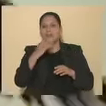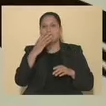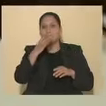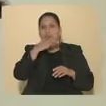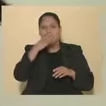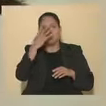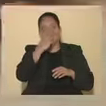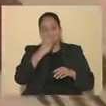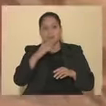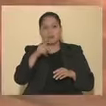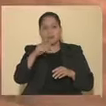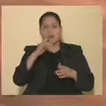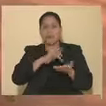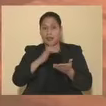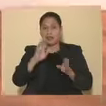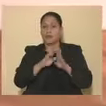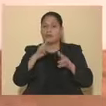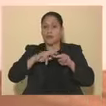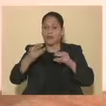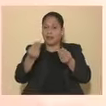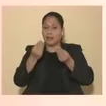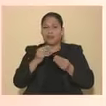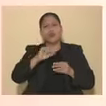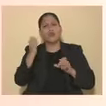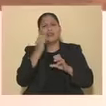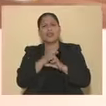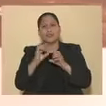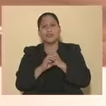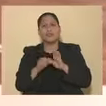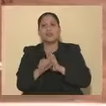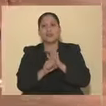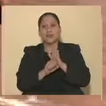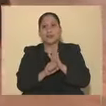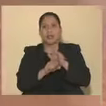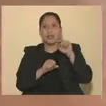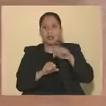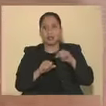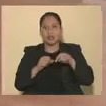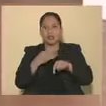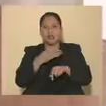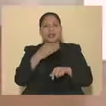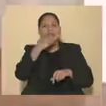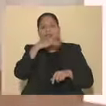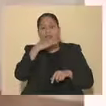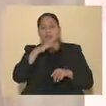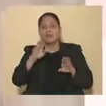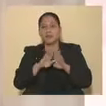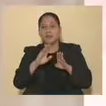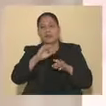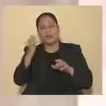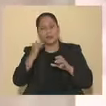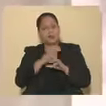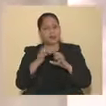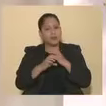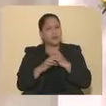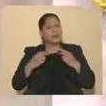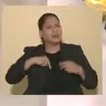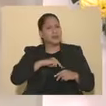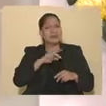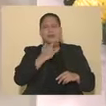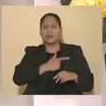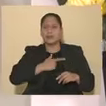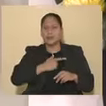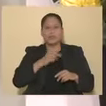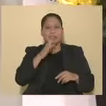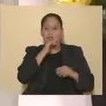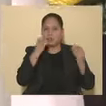Georgina, pues muchísimas gracias por darnos boletos. ¿Qué otra cosa podemos ver en este festival medieval? Aparte de todas estas maravillas que ya estamos encantados y que no